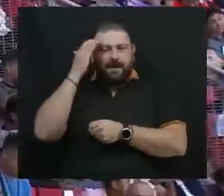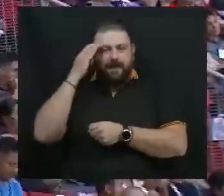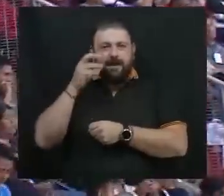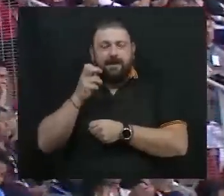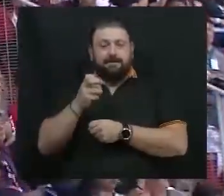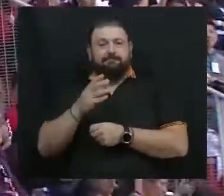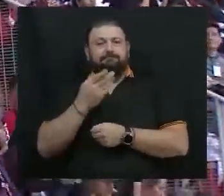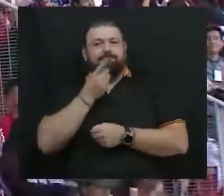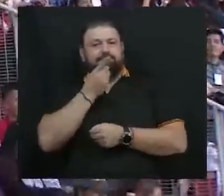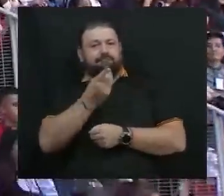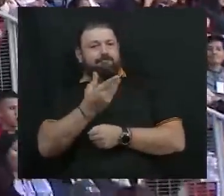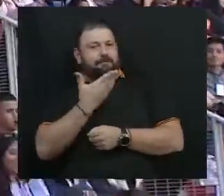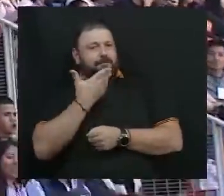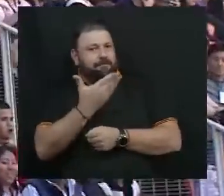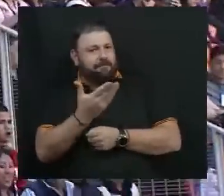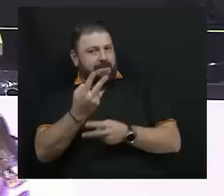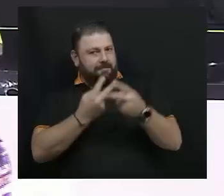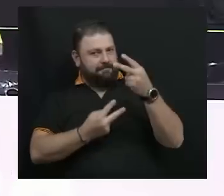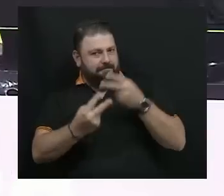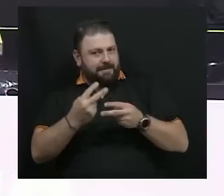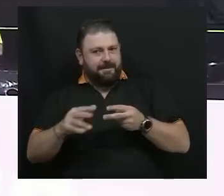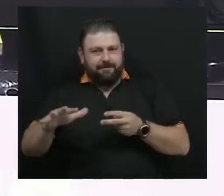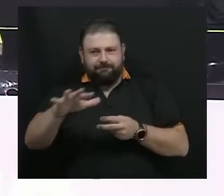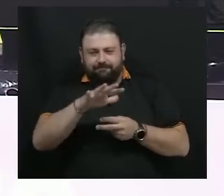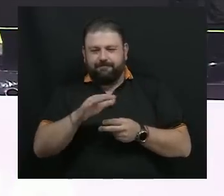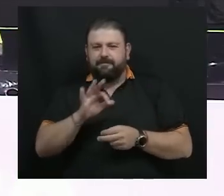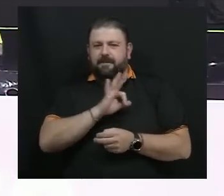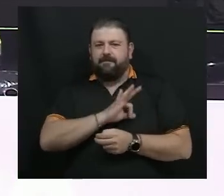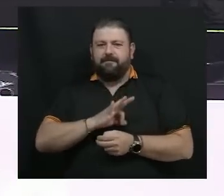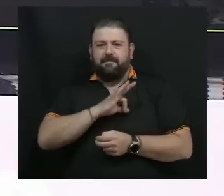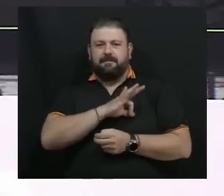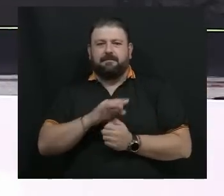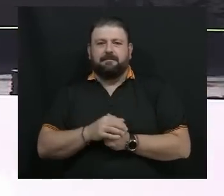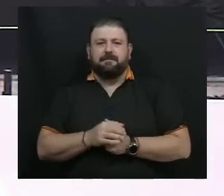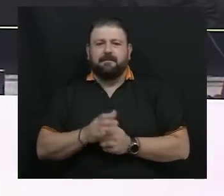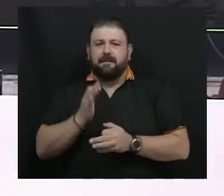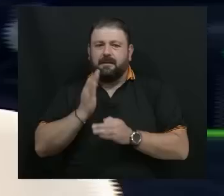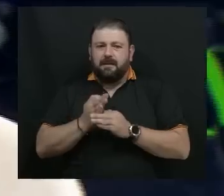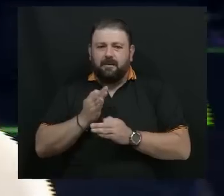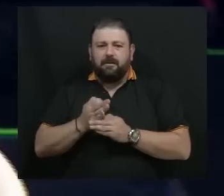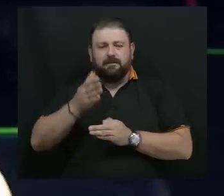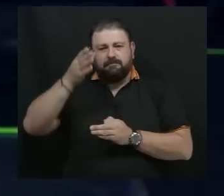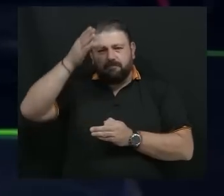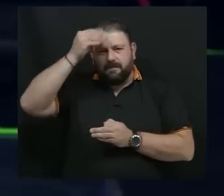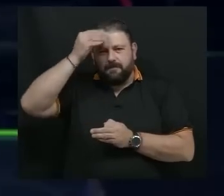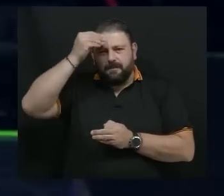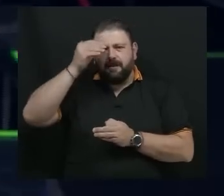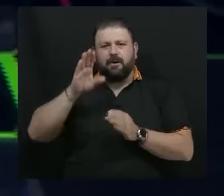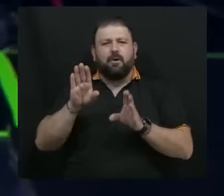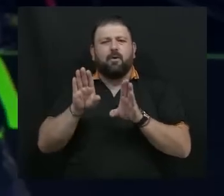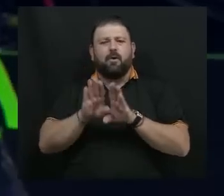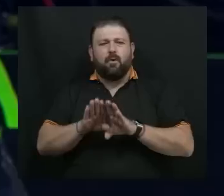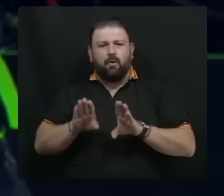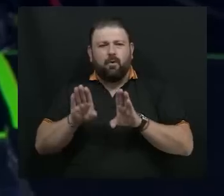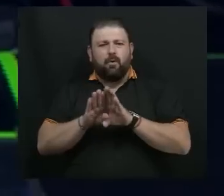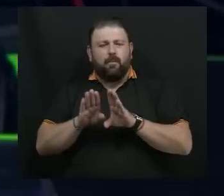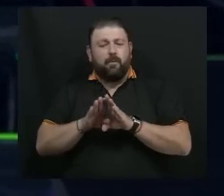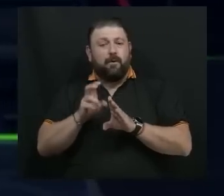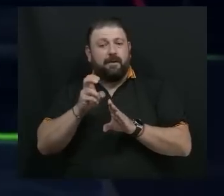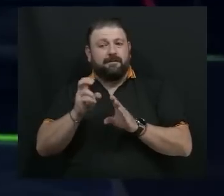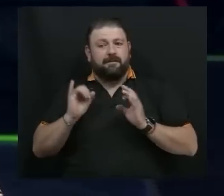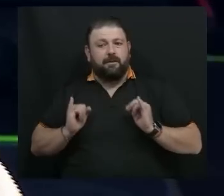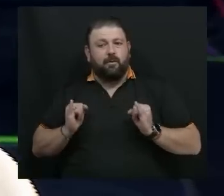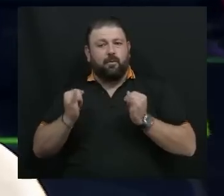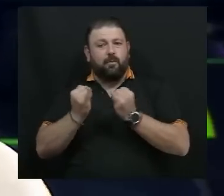felicidades. Entonces, hoy vamos a aprender también a cómo se desarrolla una junta de oportunidad para